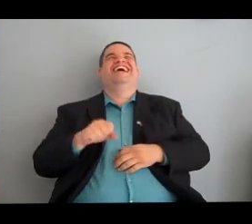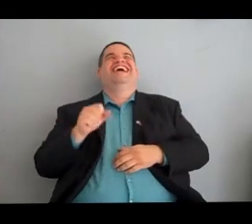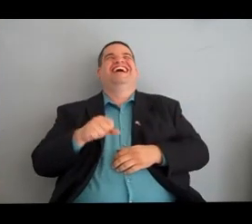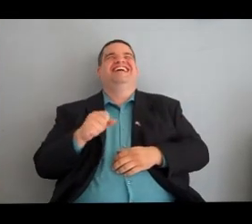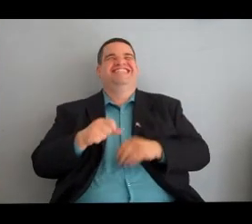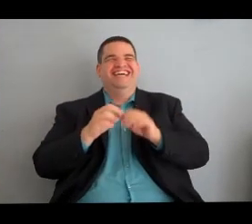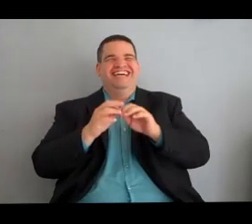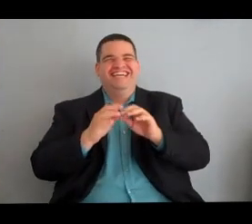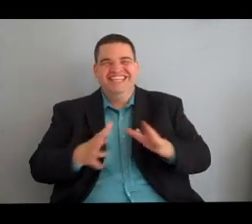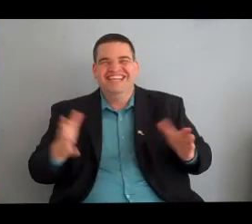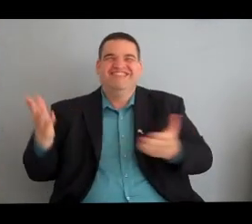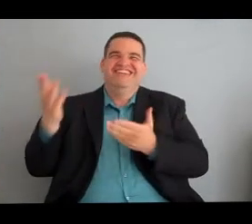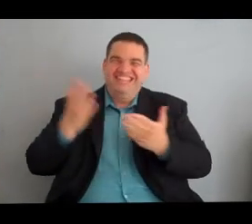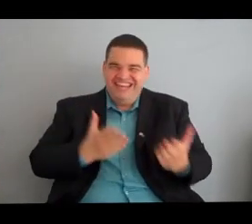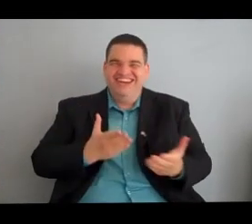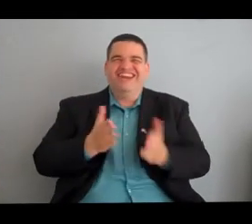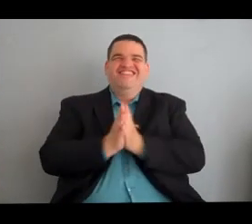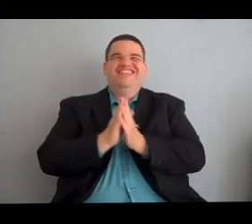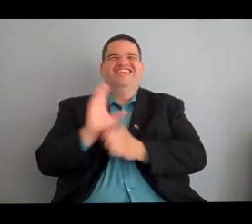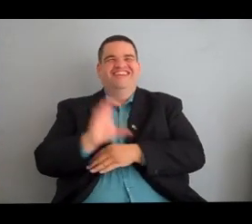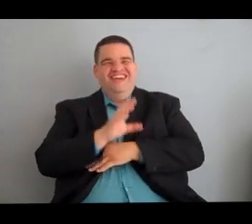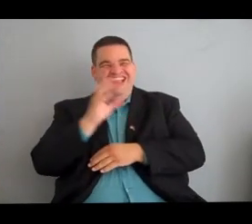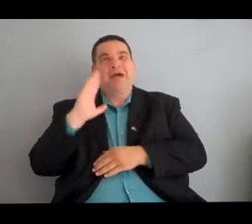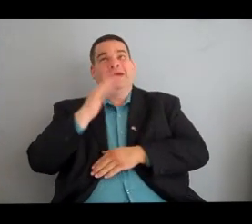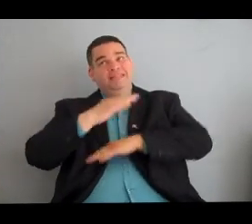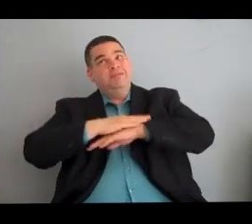Parece que se portó bien en este año.